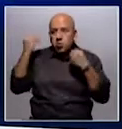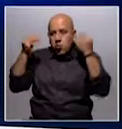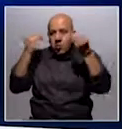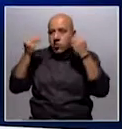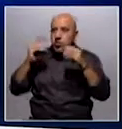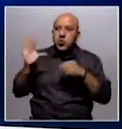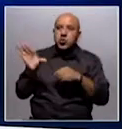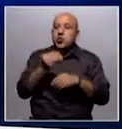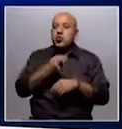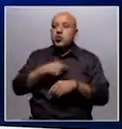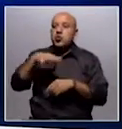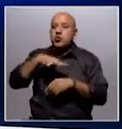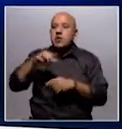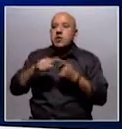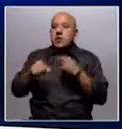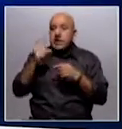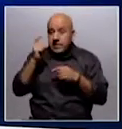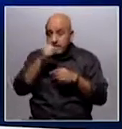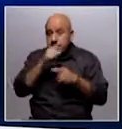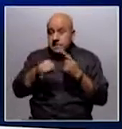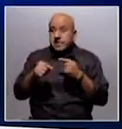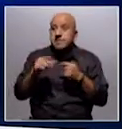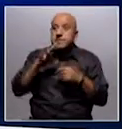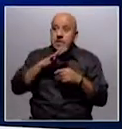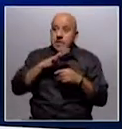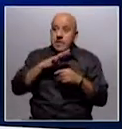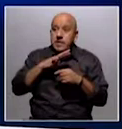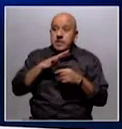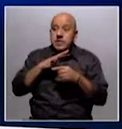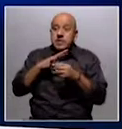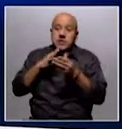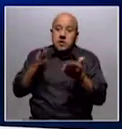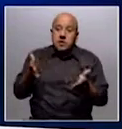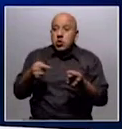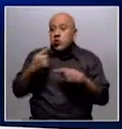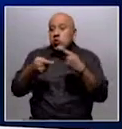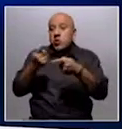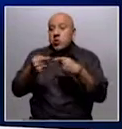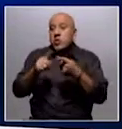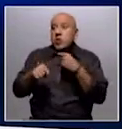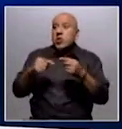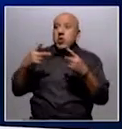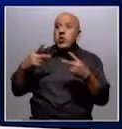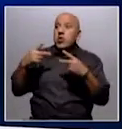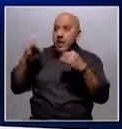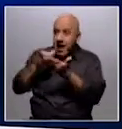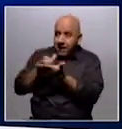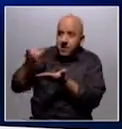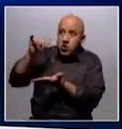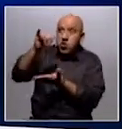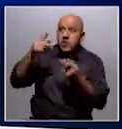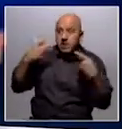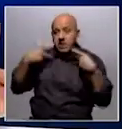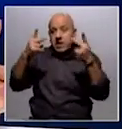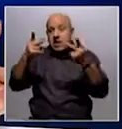que también va a ser difícil contener en la medida en que veamos que hay bueno pues que se siguen cancelando vuelos se siguen cancelando actividades como te digo no